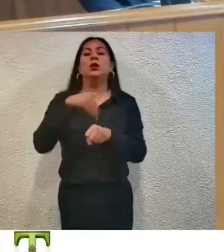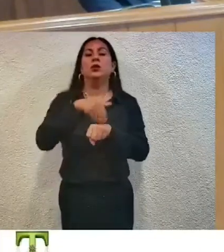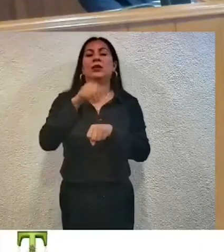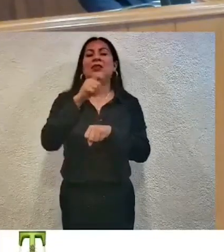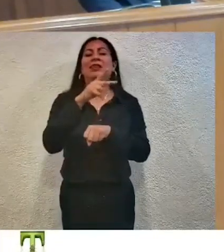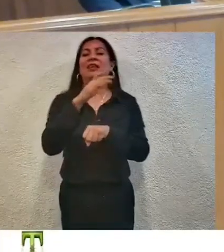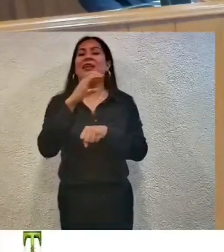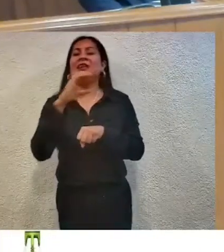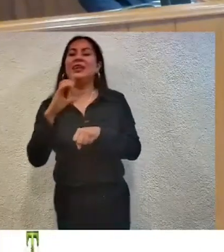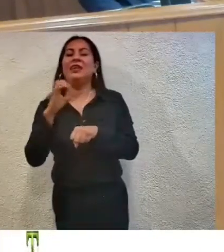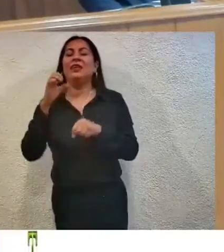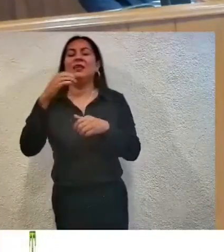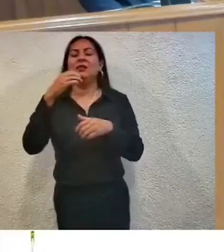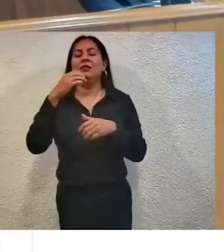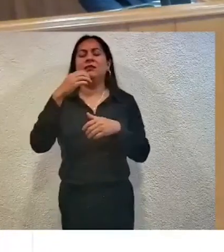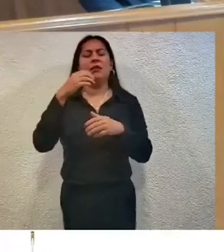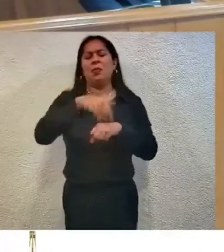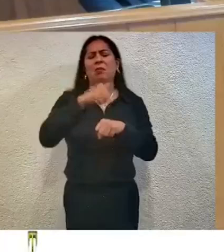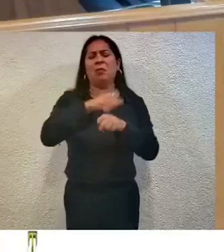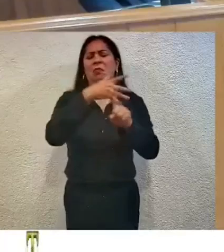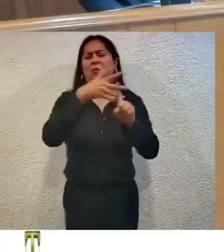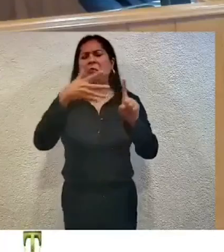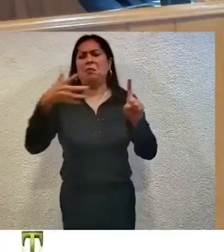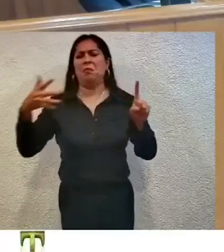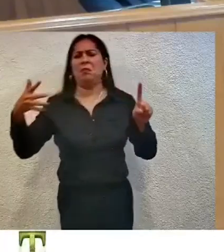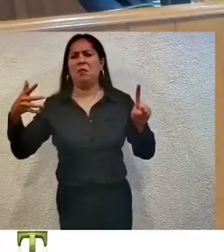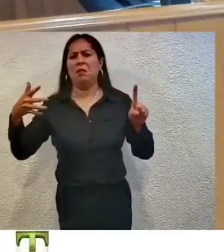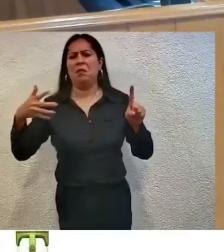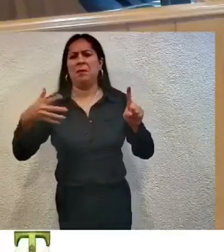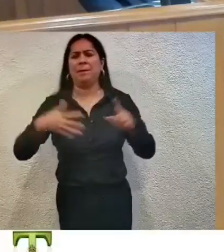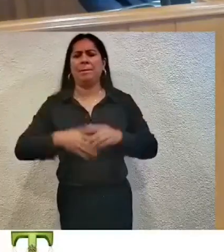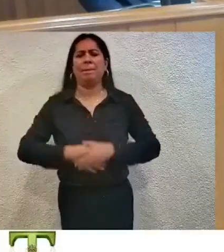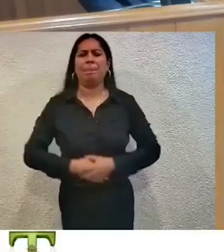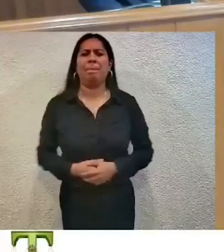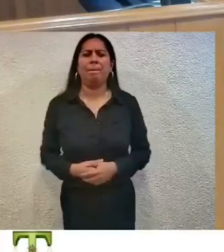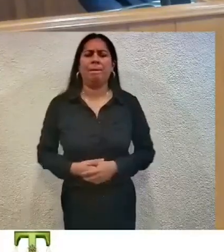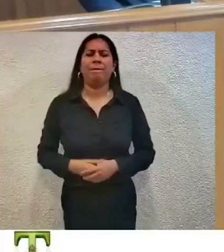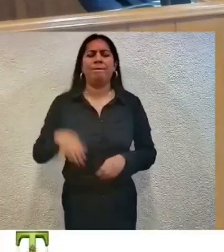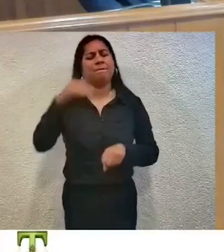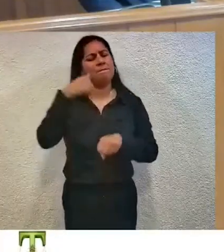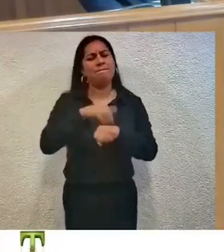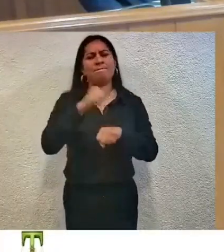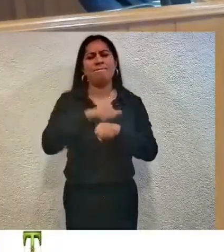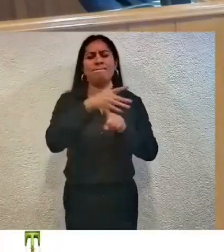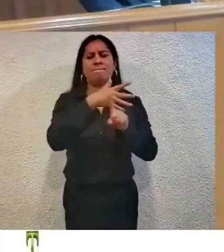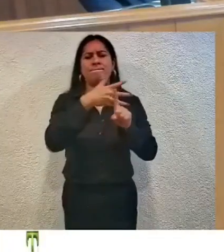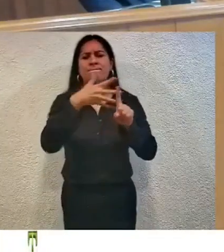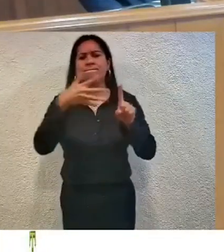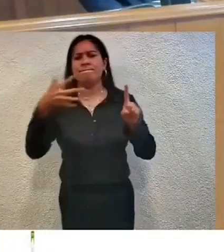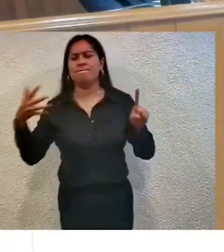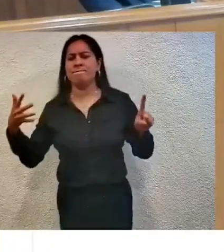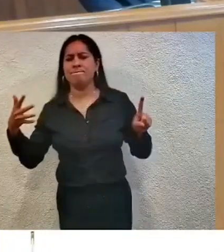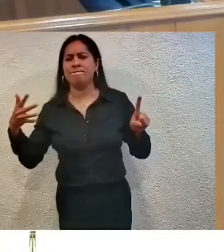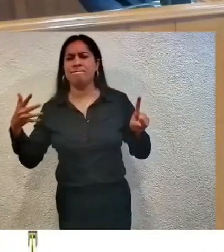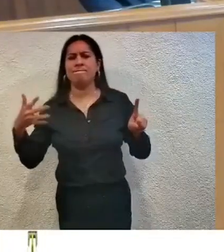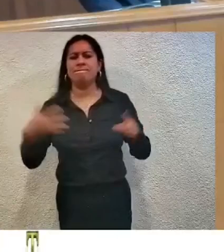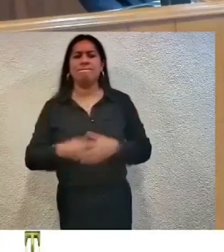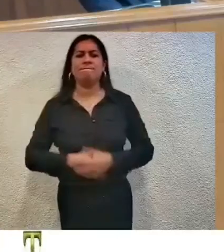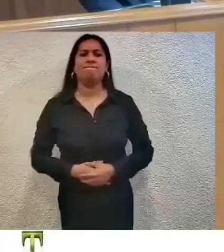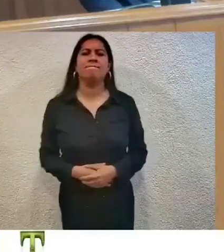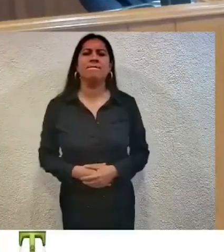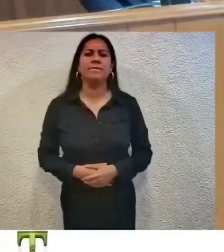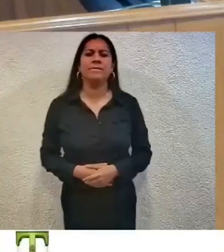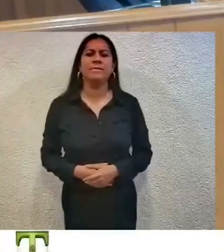Rodríguez Chinol en los expedientes TEE-GIN, diagonal 009, diagonal 2024 y